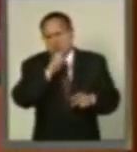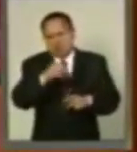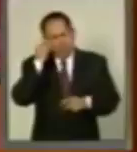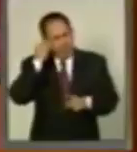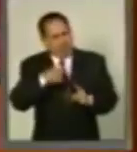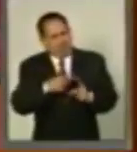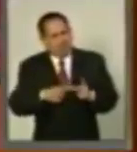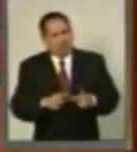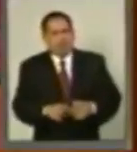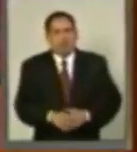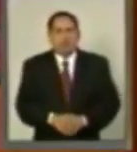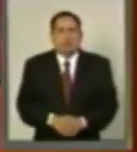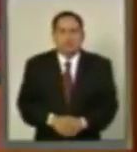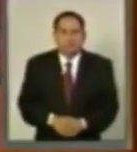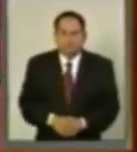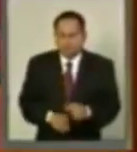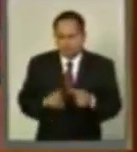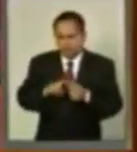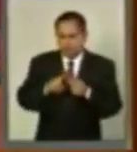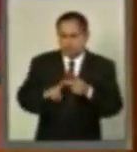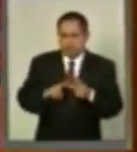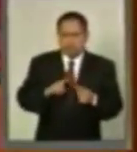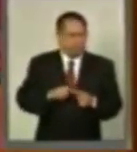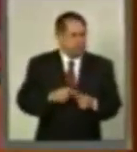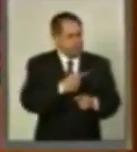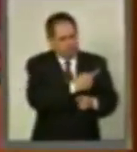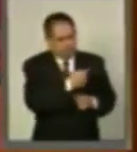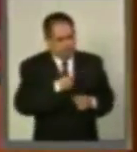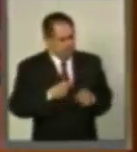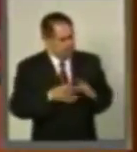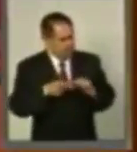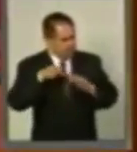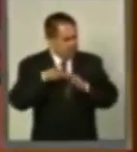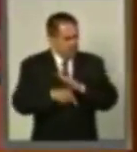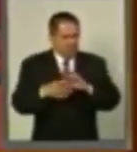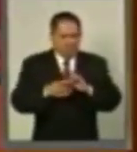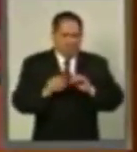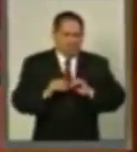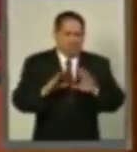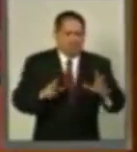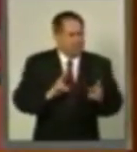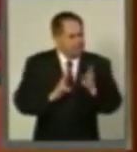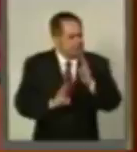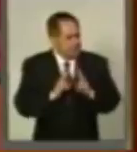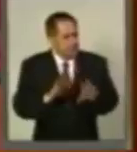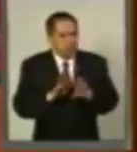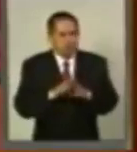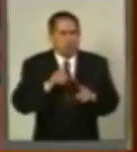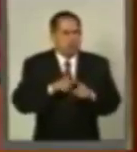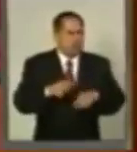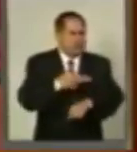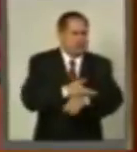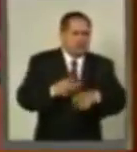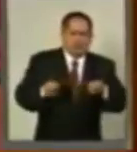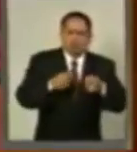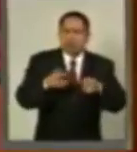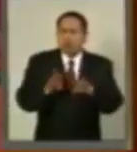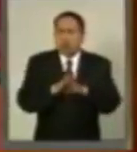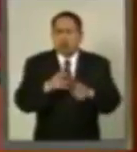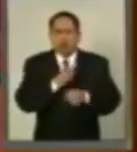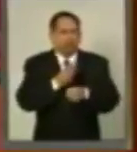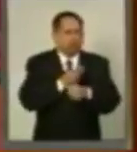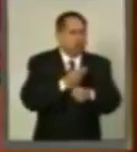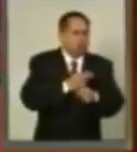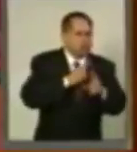sentido. Uno, a que nos ahondara un poquito más y que pudiera platicar más sobre este mecanismo de reconstrucción y